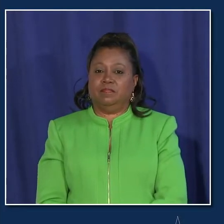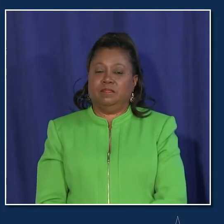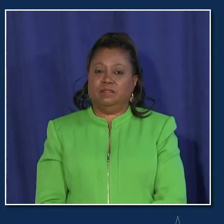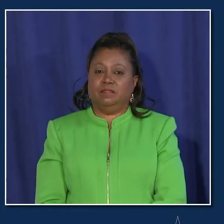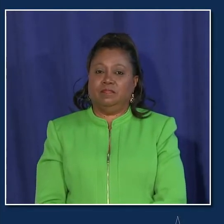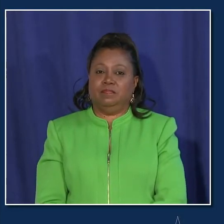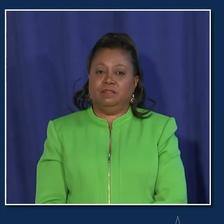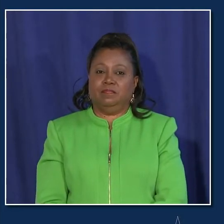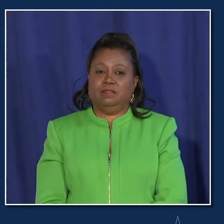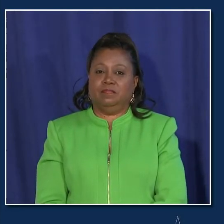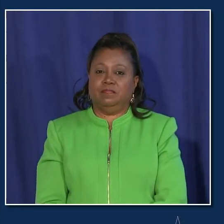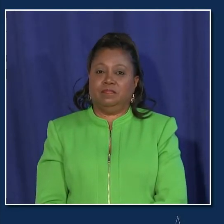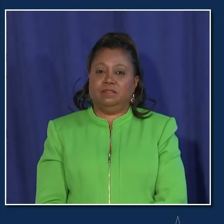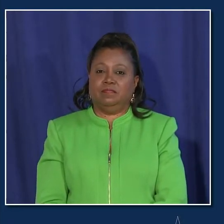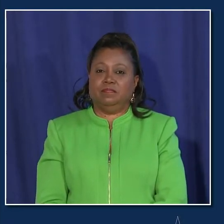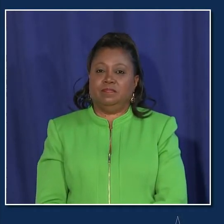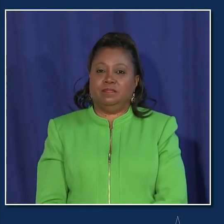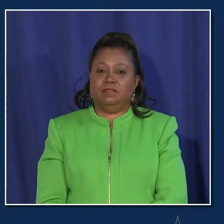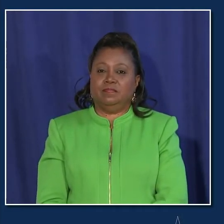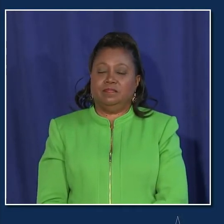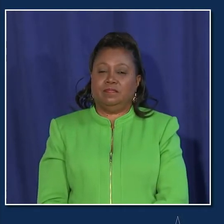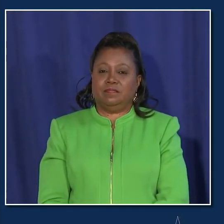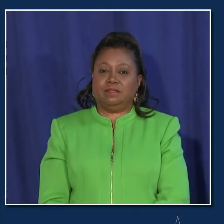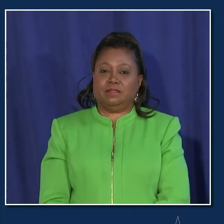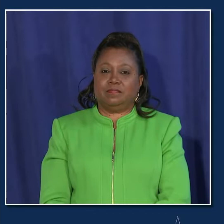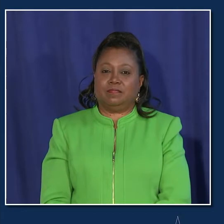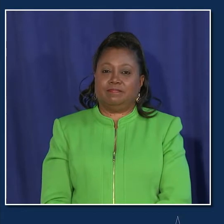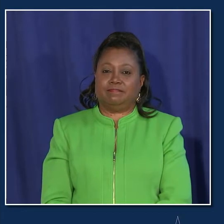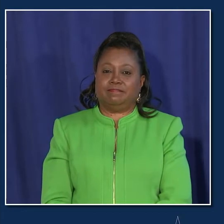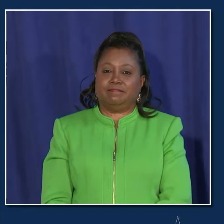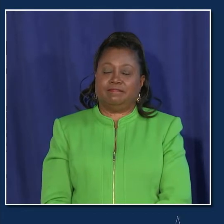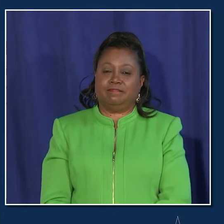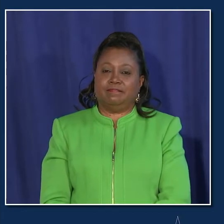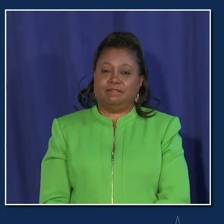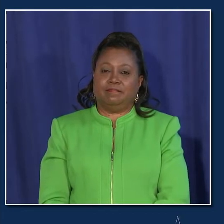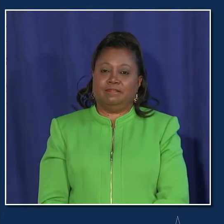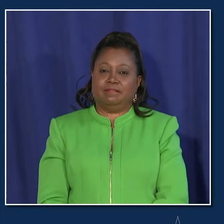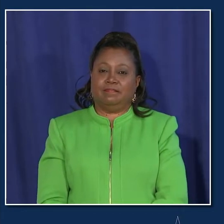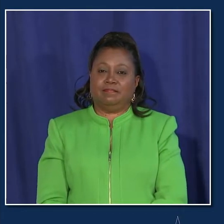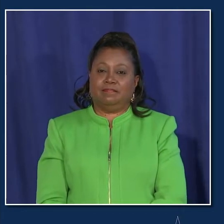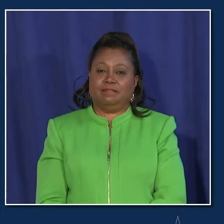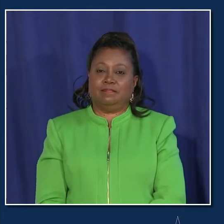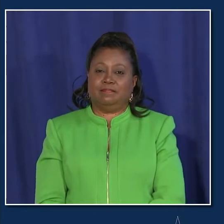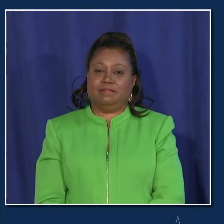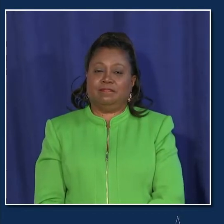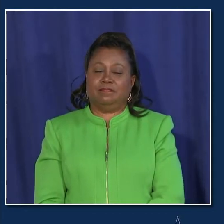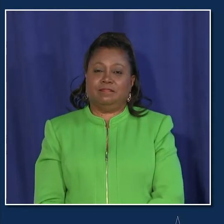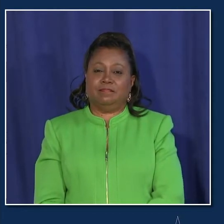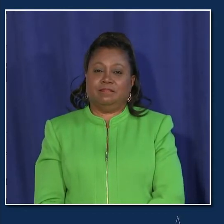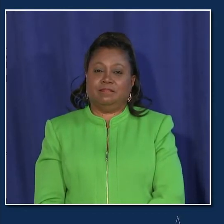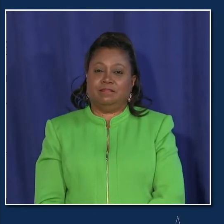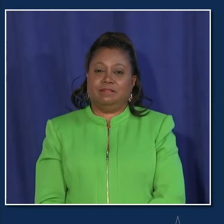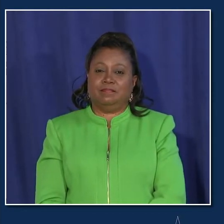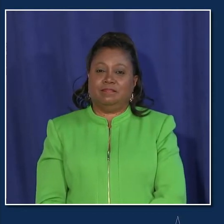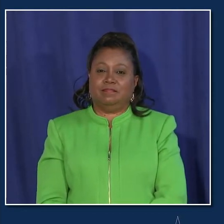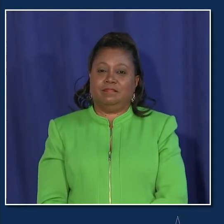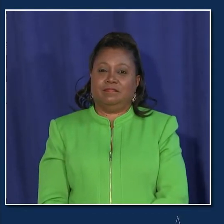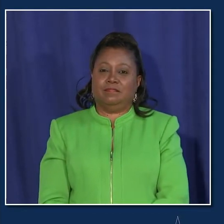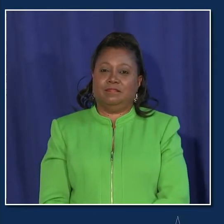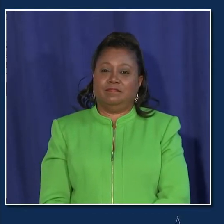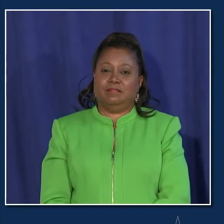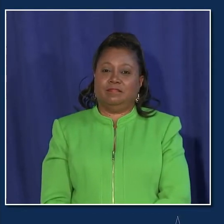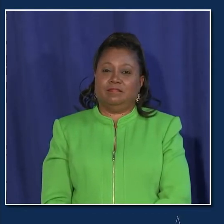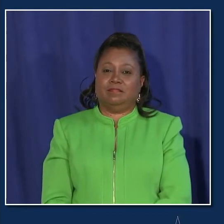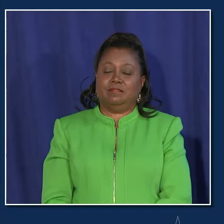alza en esos casos. Y en las últimas 2 semanas se ha visto que el aumento constante de las tasas diarias de positividad de